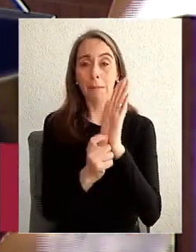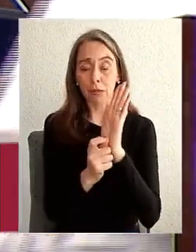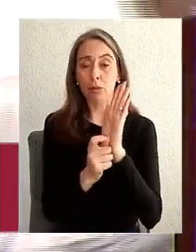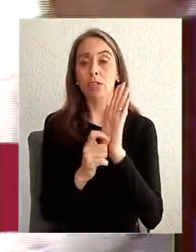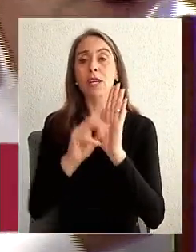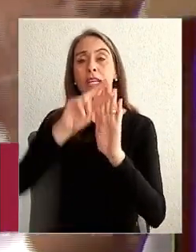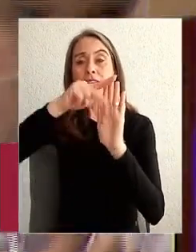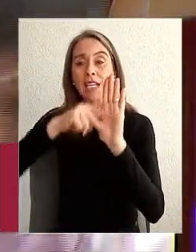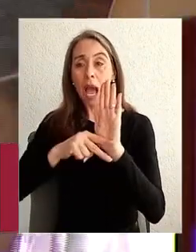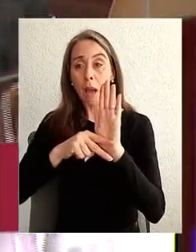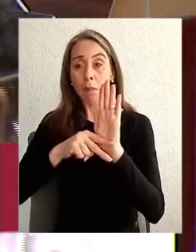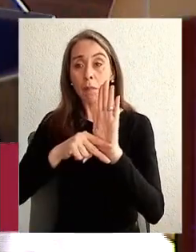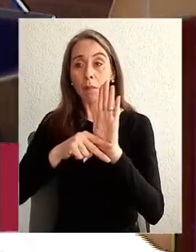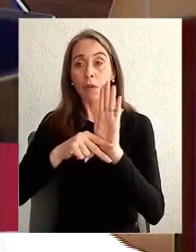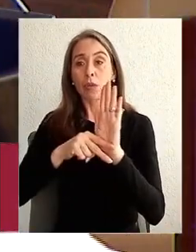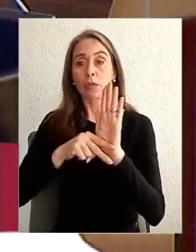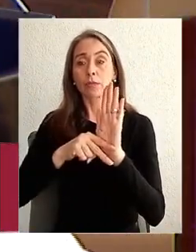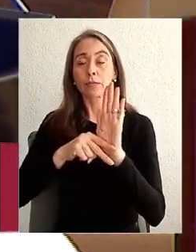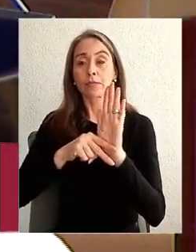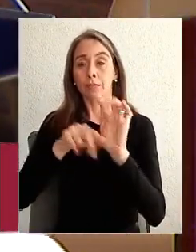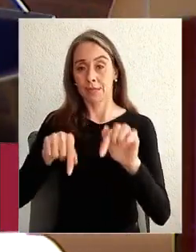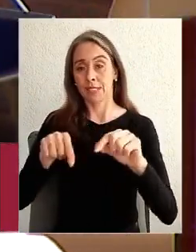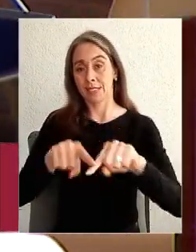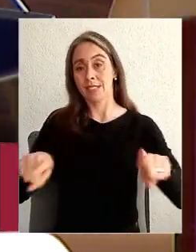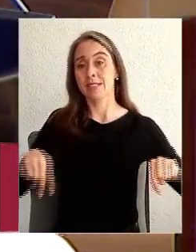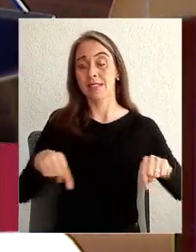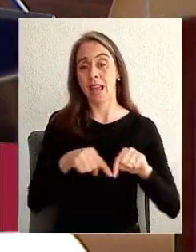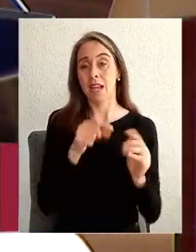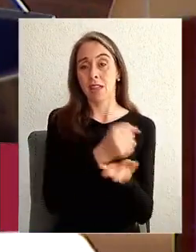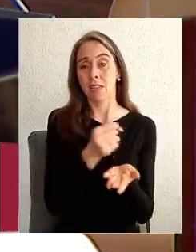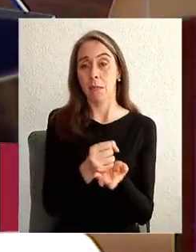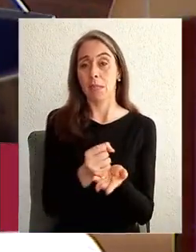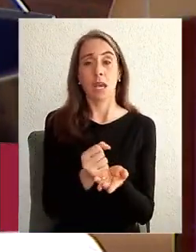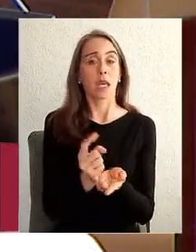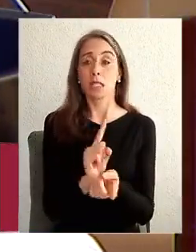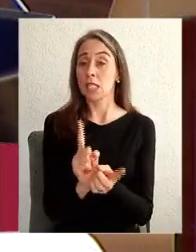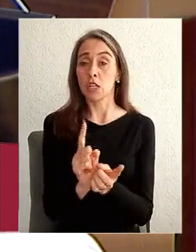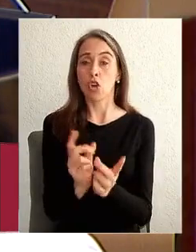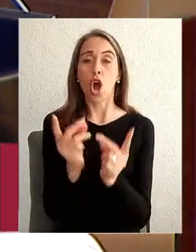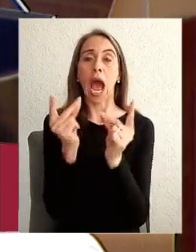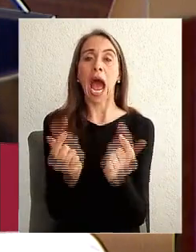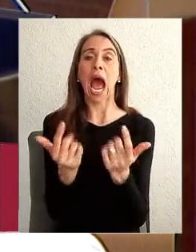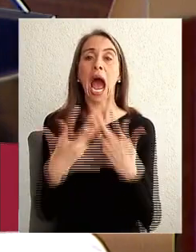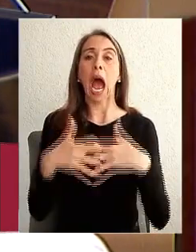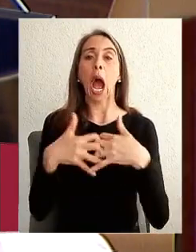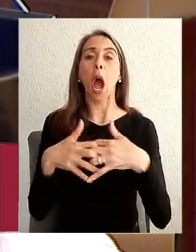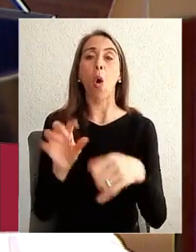trámite parlamentario, ipso facto se aprueba lo propuesto por el Ejecutivo.